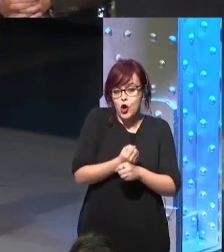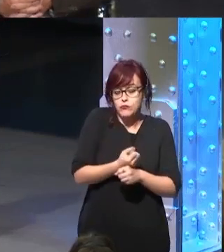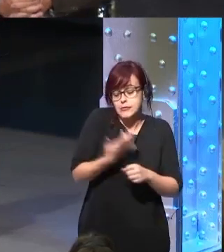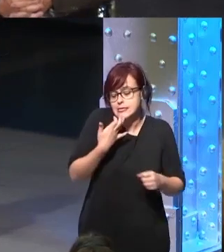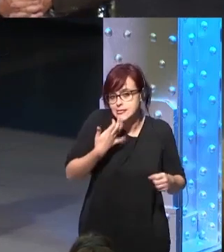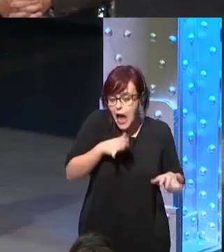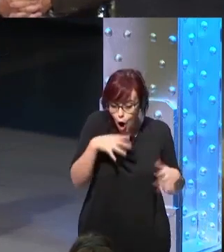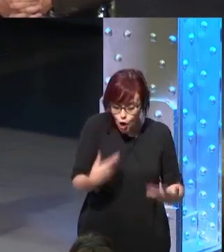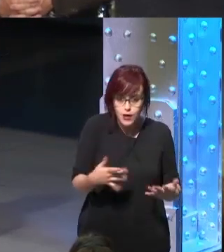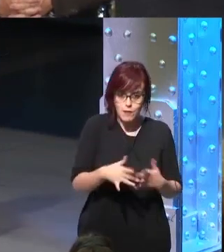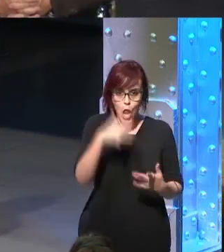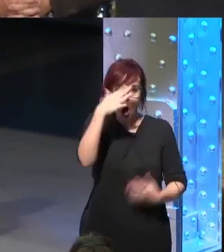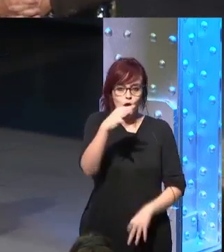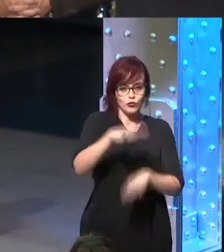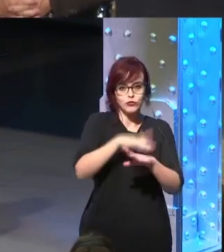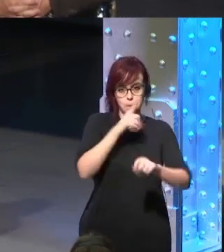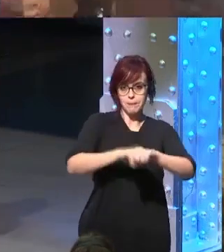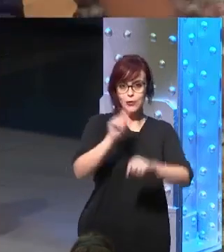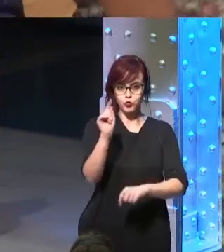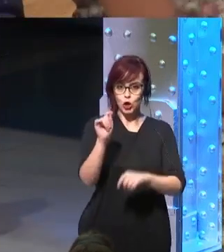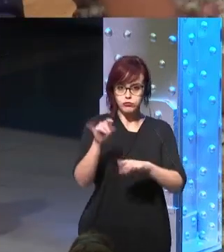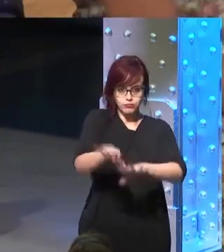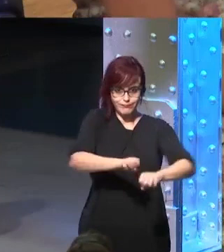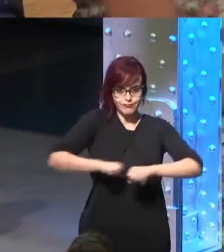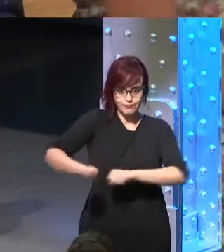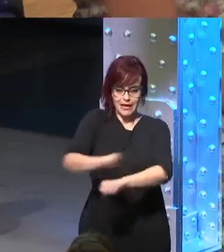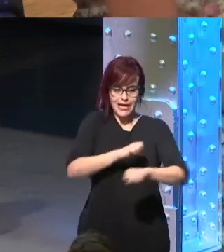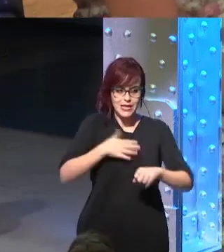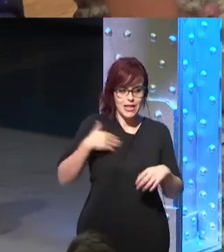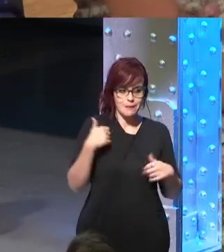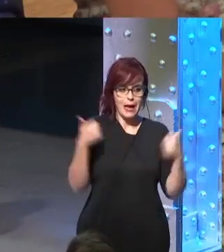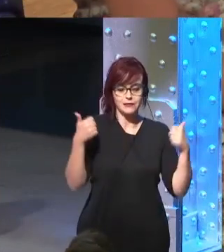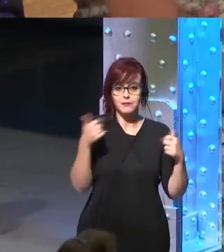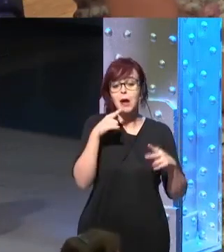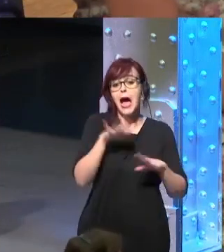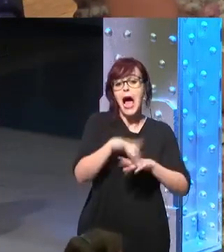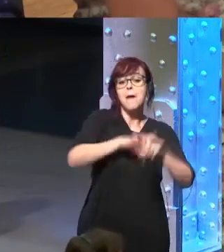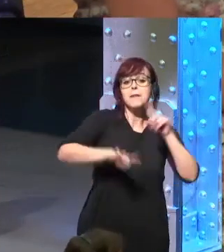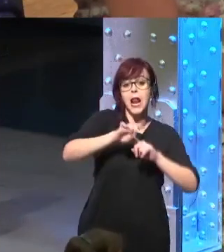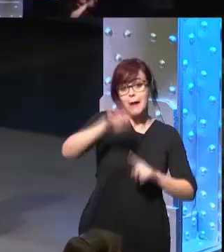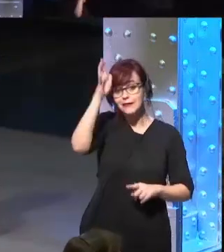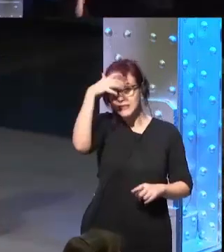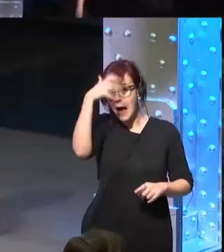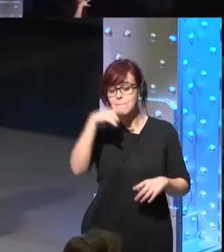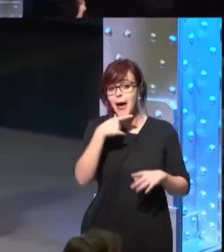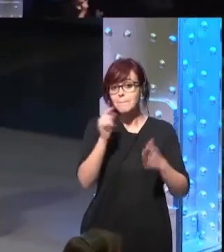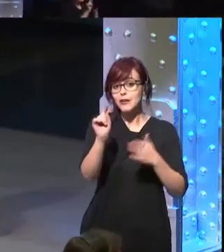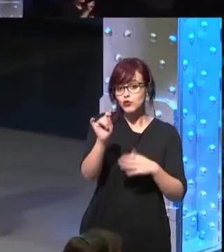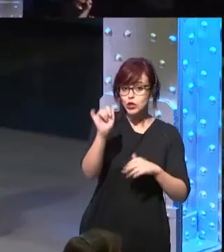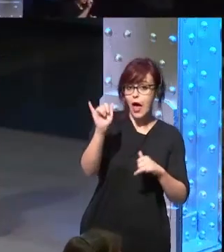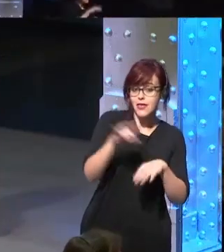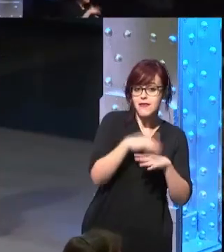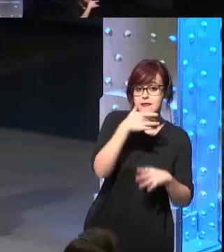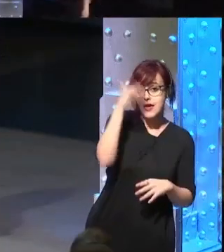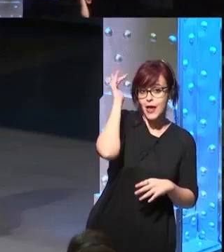hiciera un trabajo en la radio, evidentemente, claro que querría tener más minutos, ¿no? Sí, el problema es que Trump sí tiene esos minutos y Hillary no los